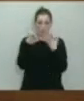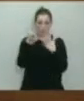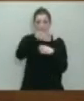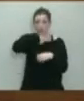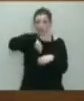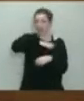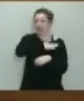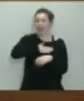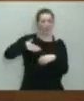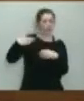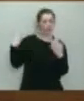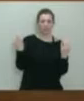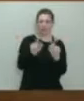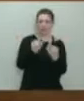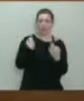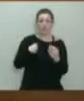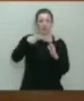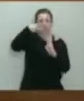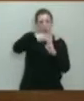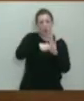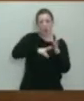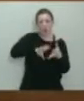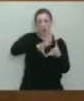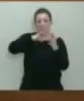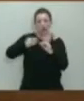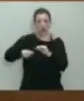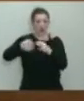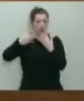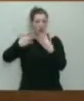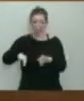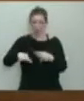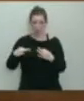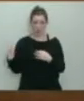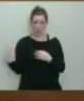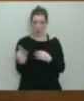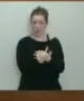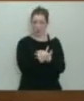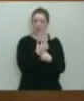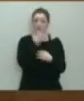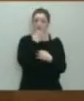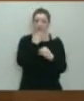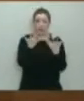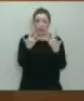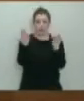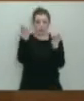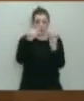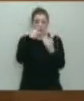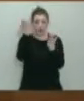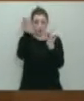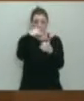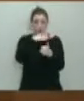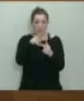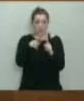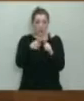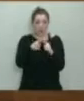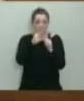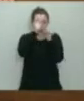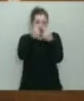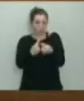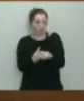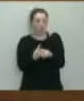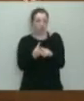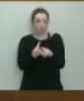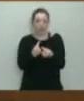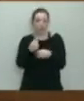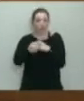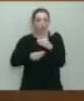queremos es que se aplique la normativa de forma ordinaria. Si no tienen la agilidad suficiente para manejar el presupuesto, y la verdad es